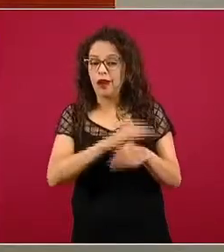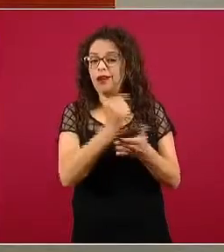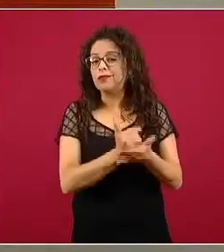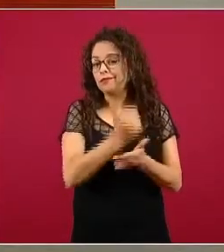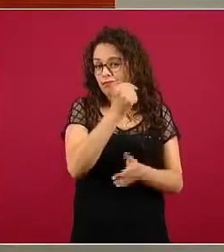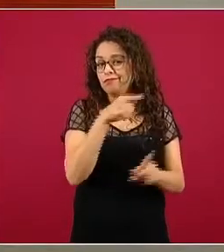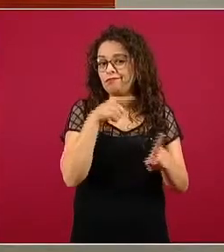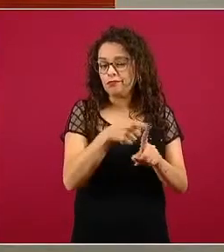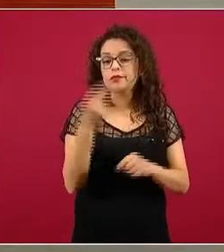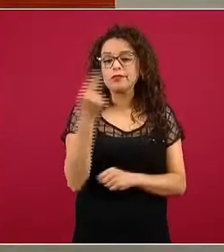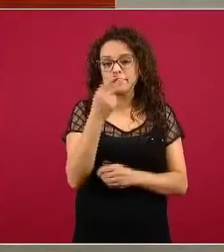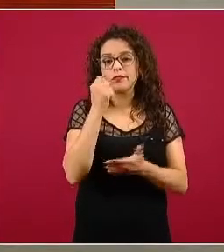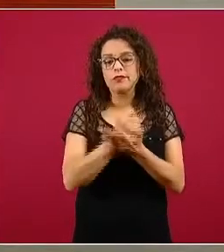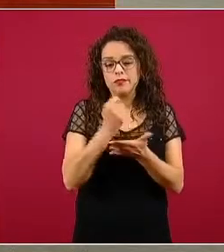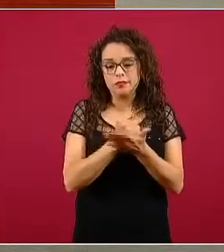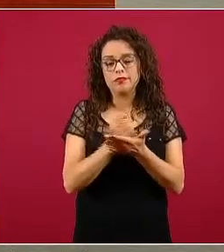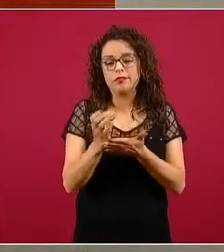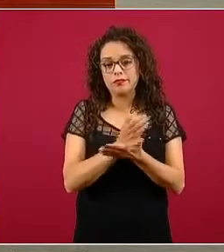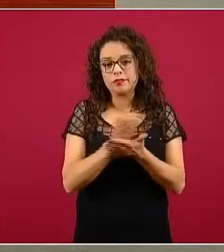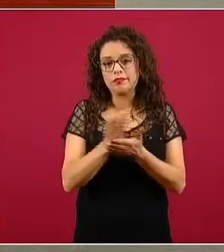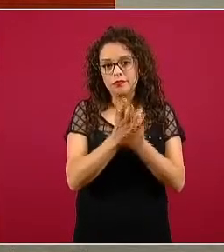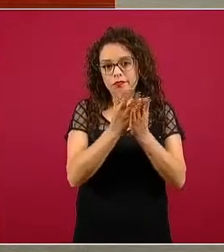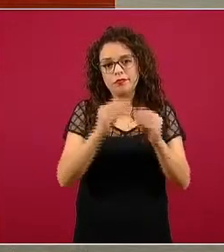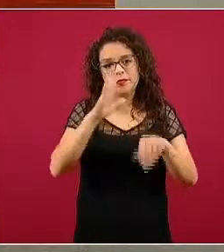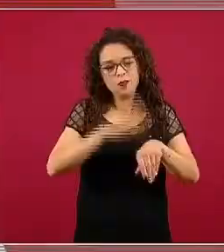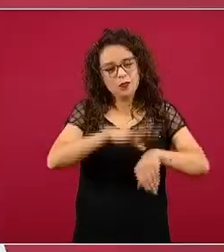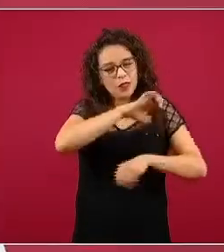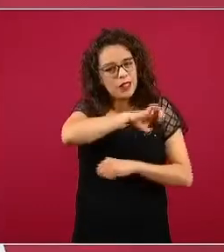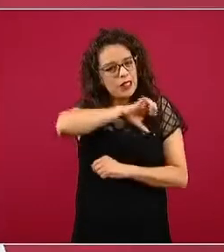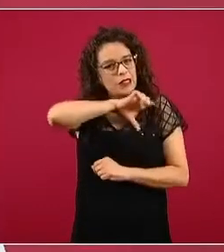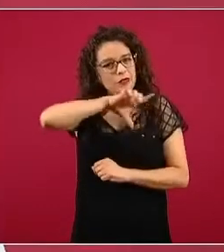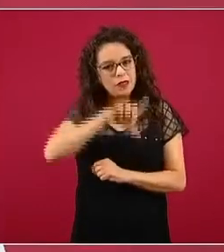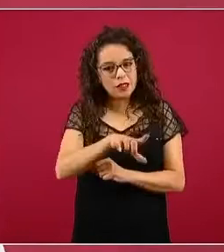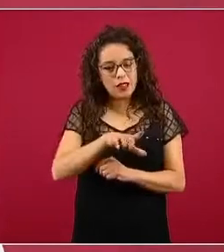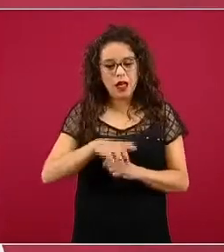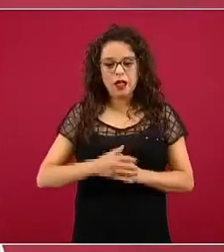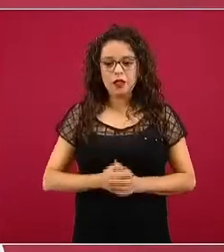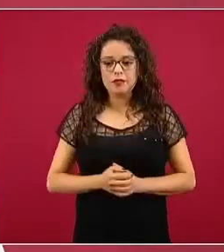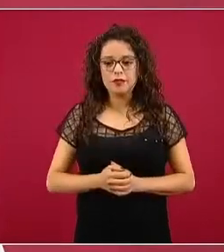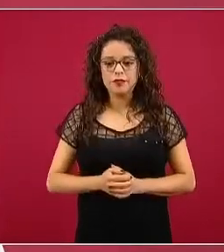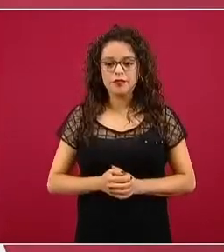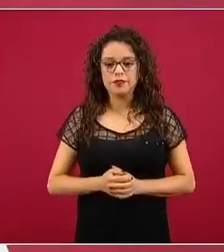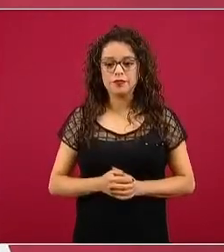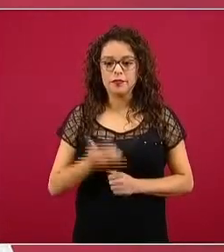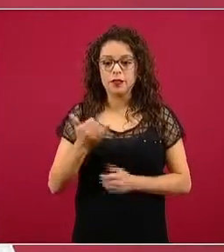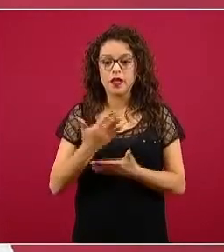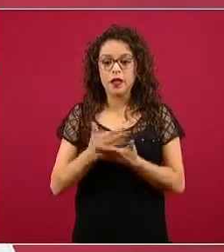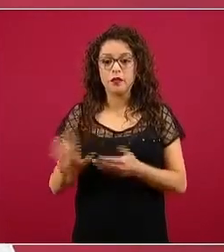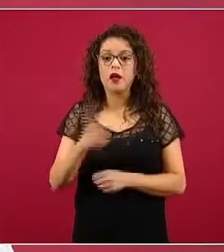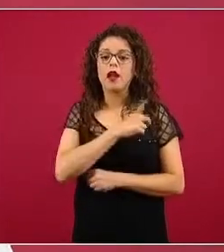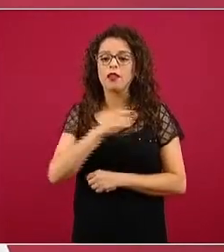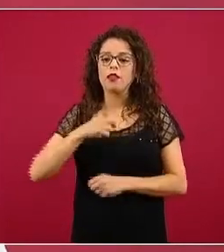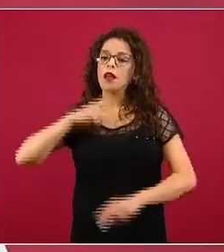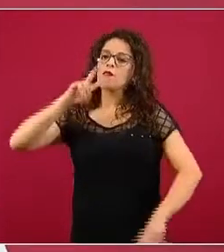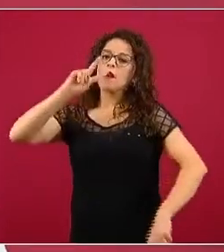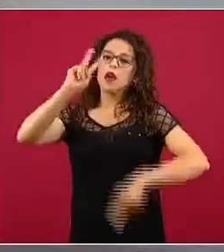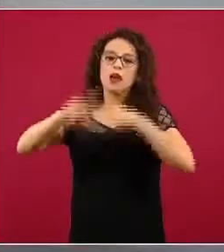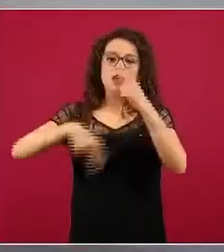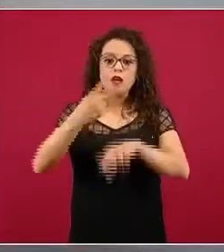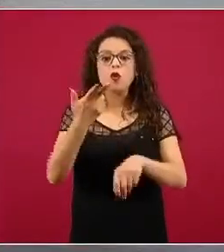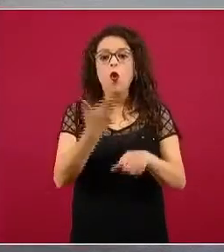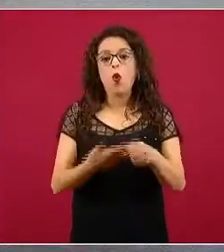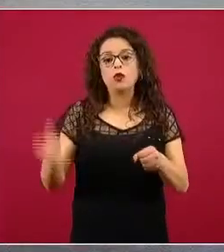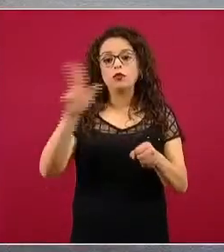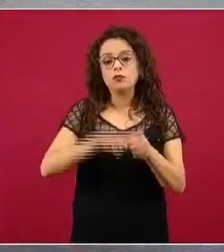una rehabilitación más especializada, y además que debe de llevarse a cabo en instalaciones que cuenten con